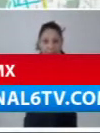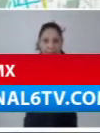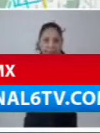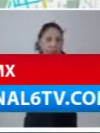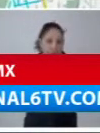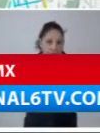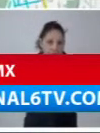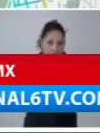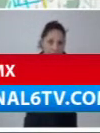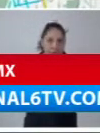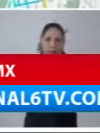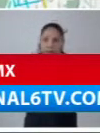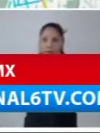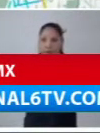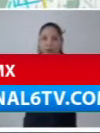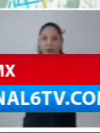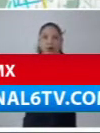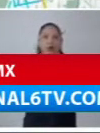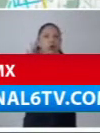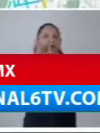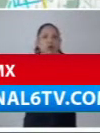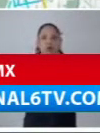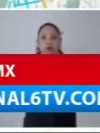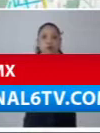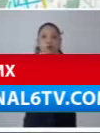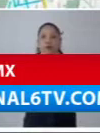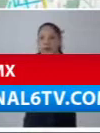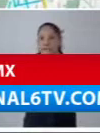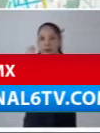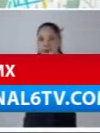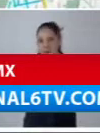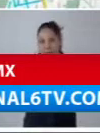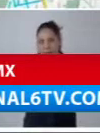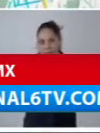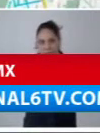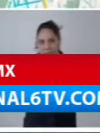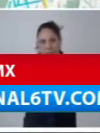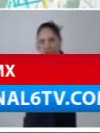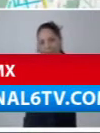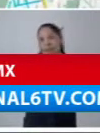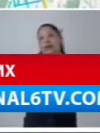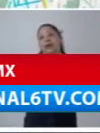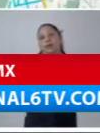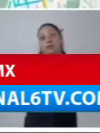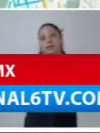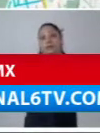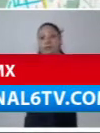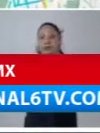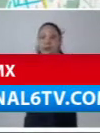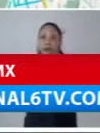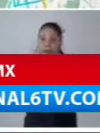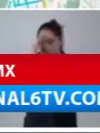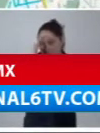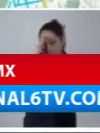se conecte con la red de transporte público de la ciudad, justamente para que las personas puedan, en el caso de que así lo consideren y